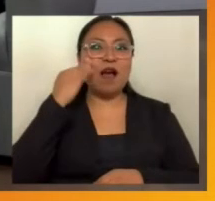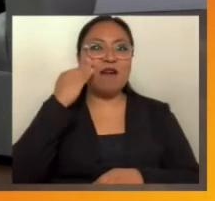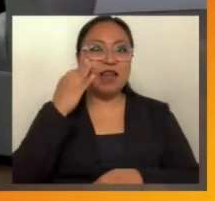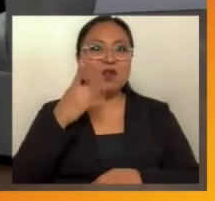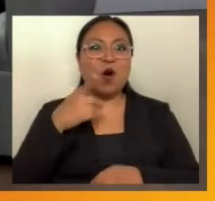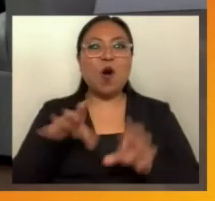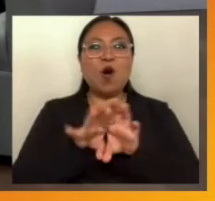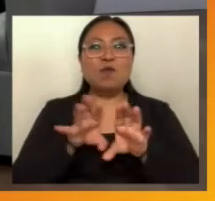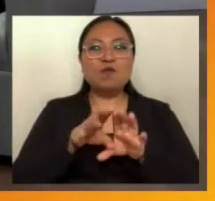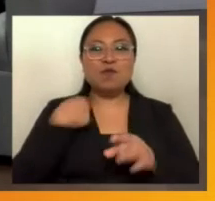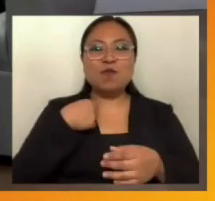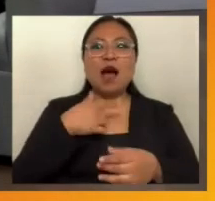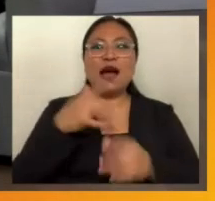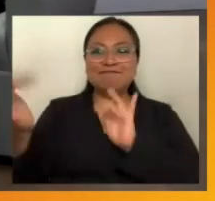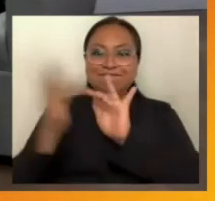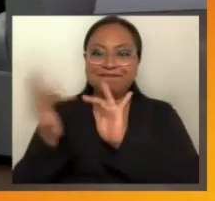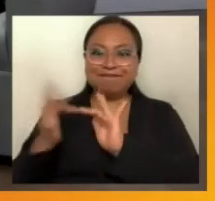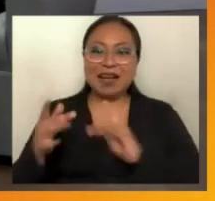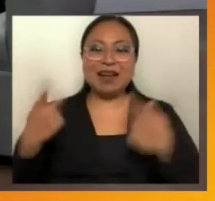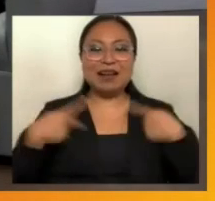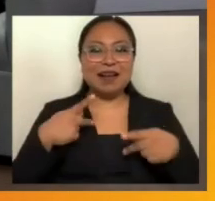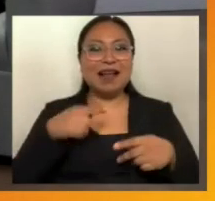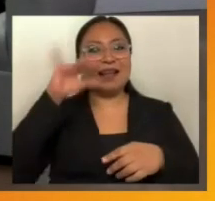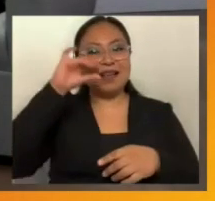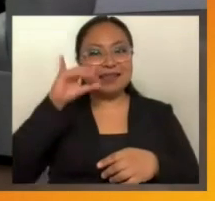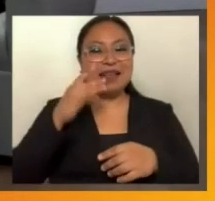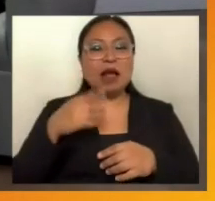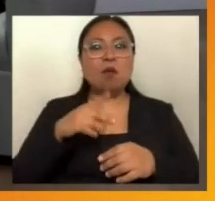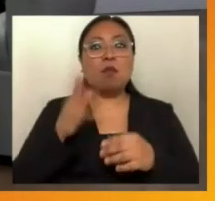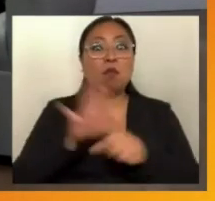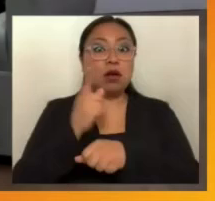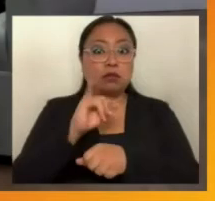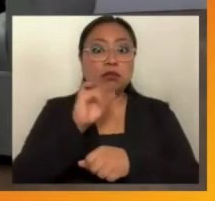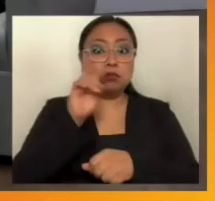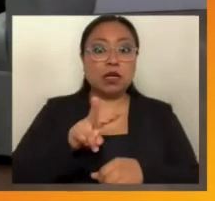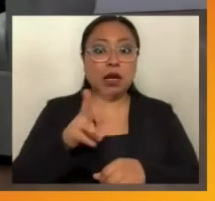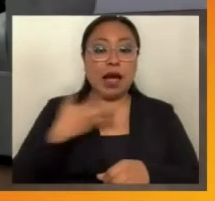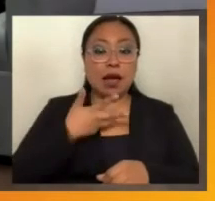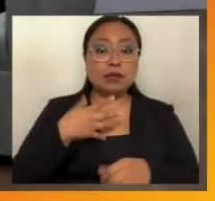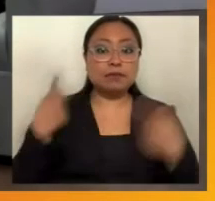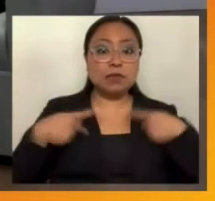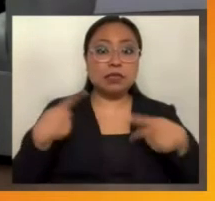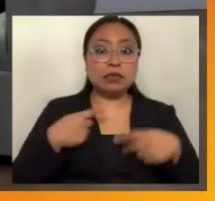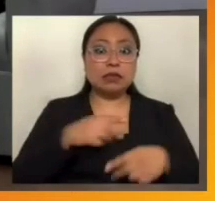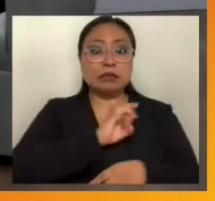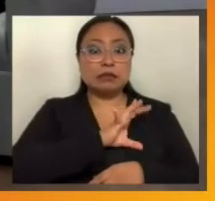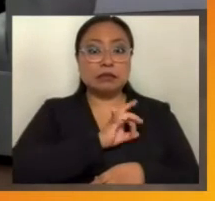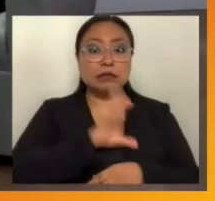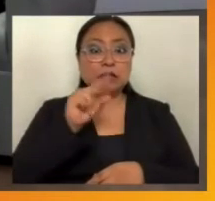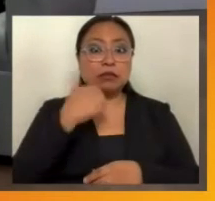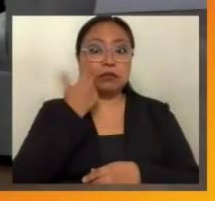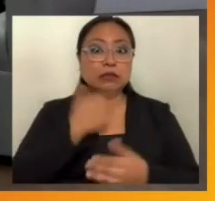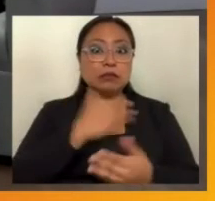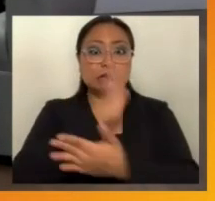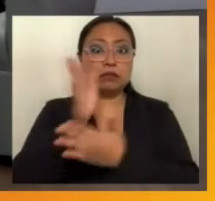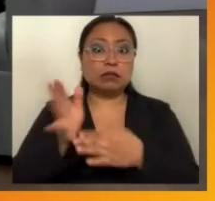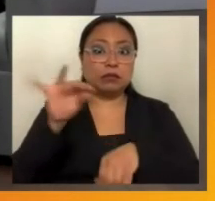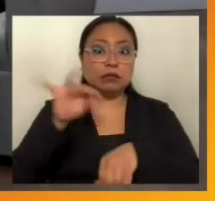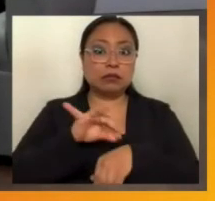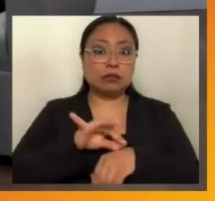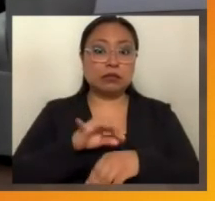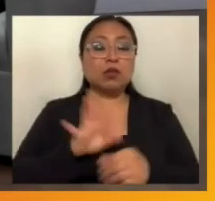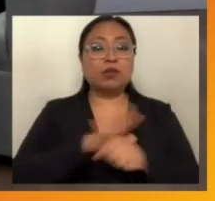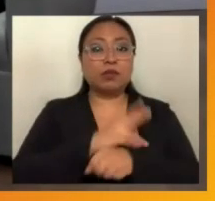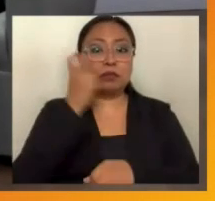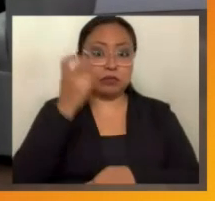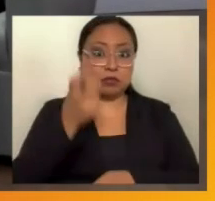este acercamiento con la gente, y mucha gente tiene miedo de acudir al médico o no saben a dónde ir. Y